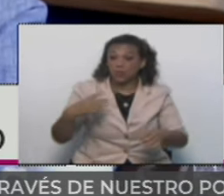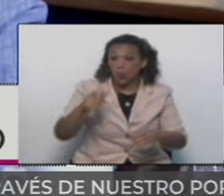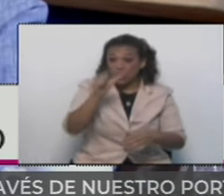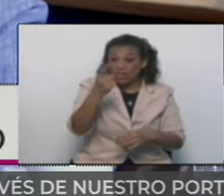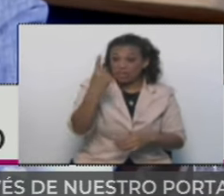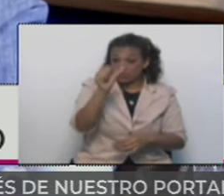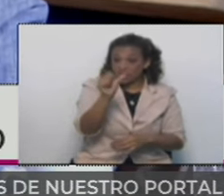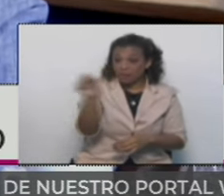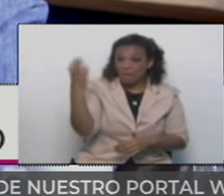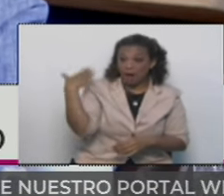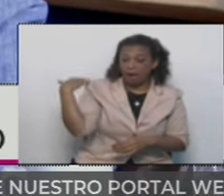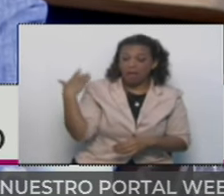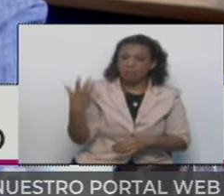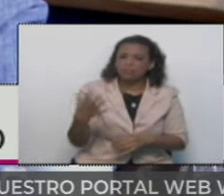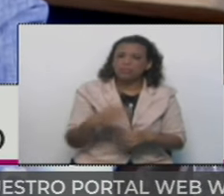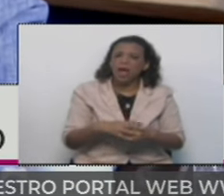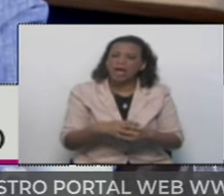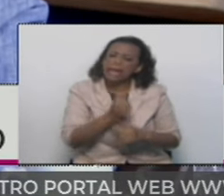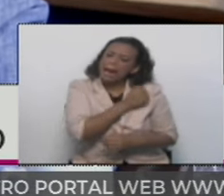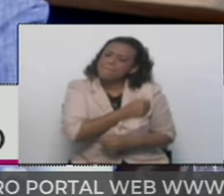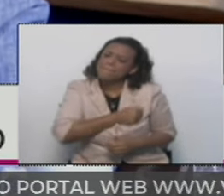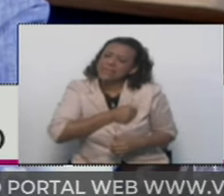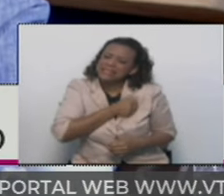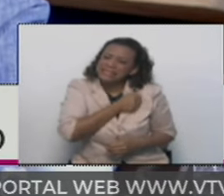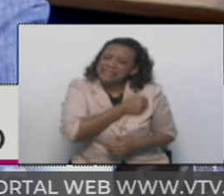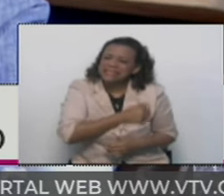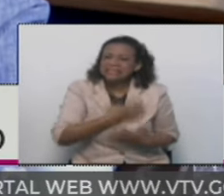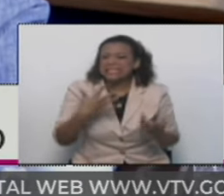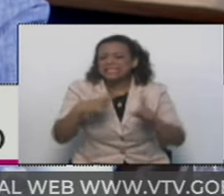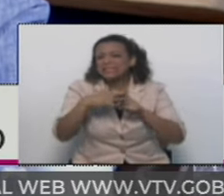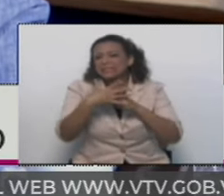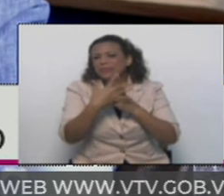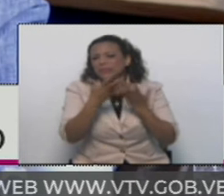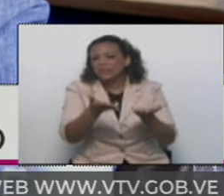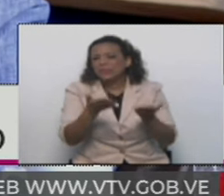semana, que lamentablemente